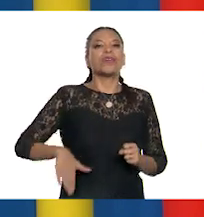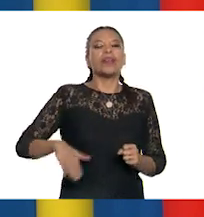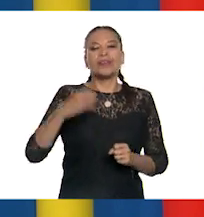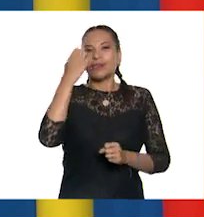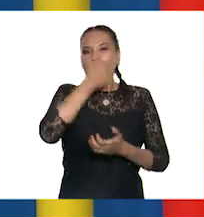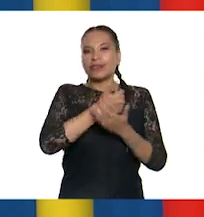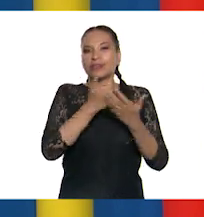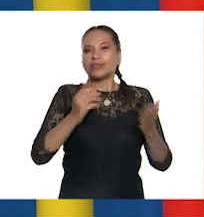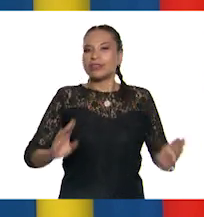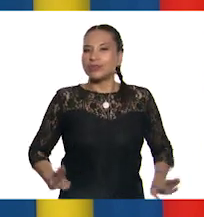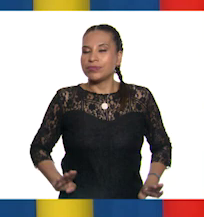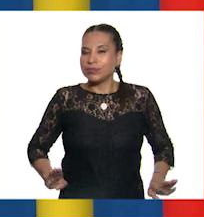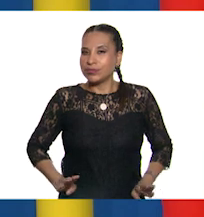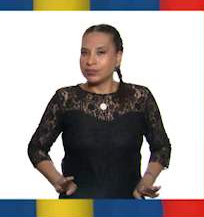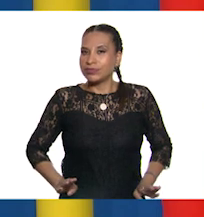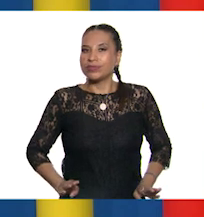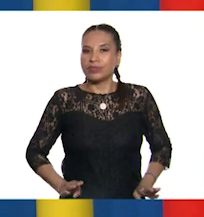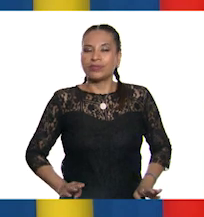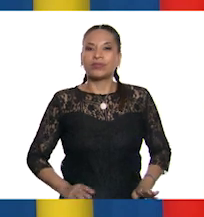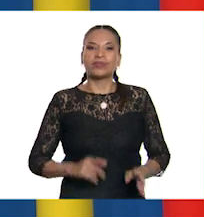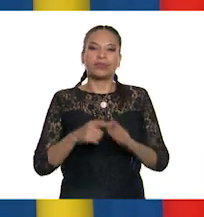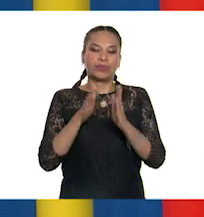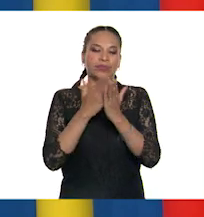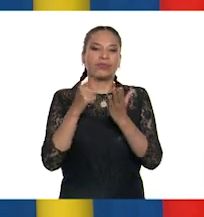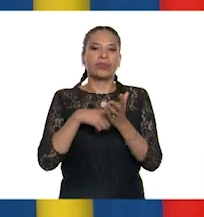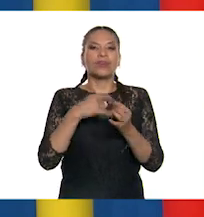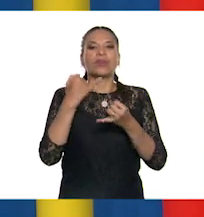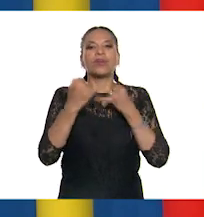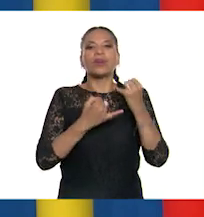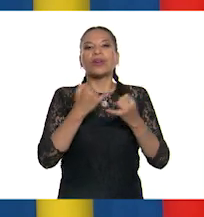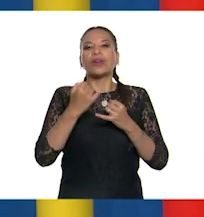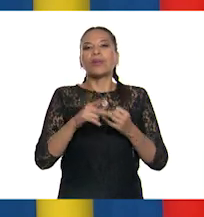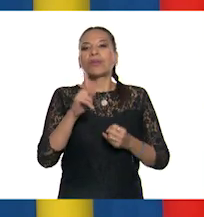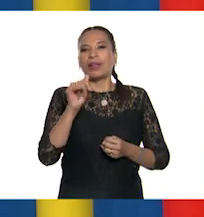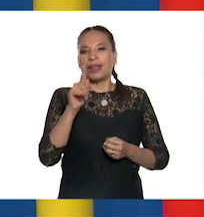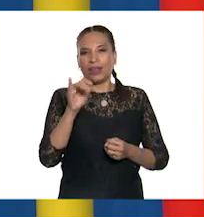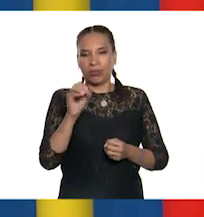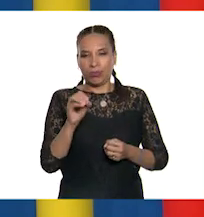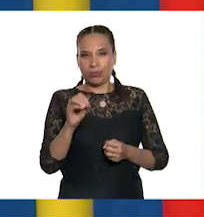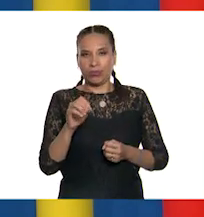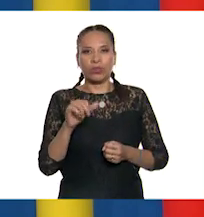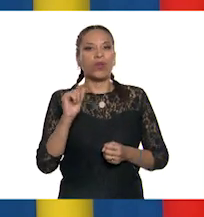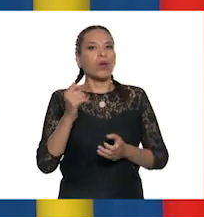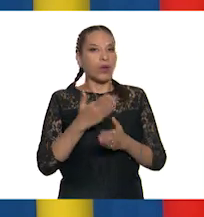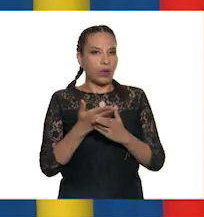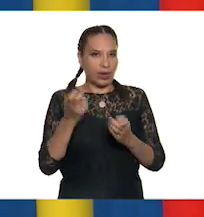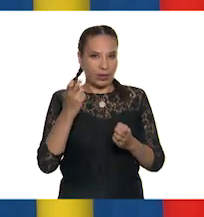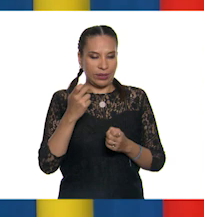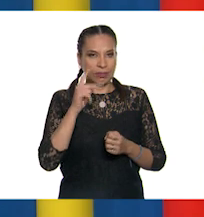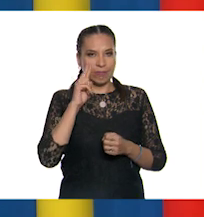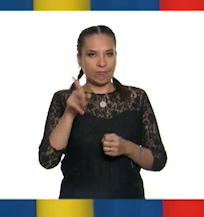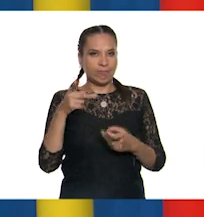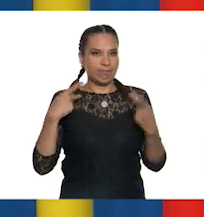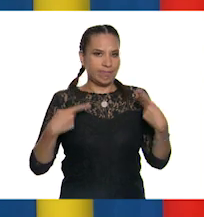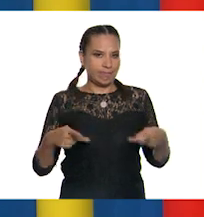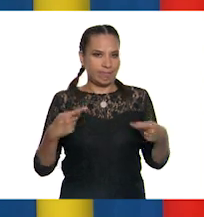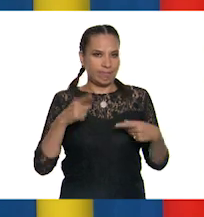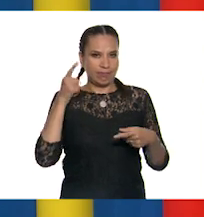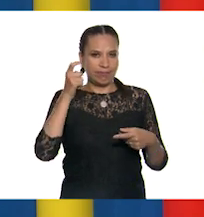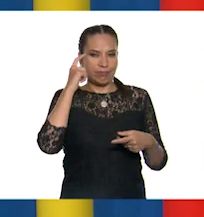analizamos también las características de los manuales de juegos de patio. Y en este caso, para que el